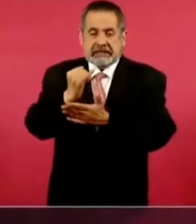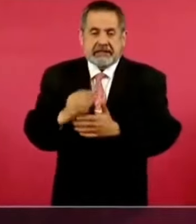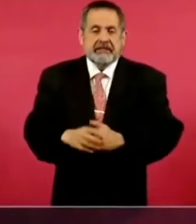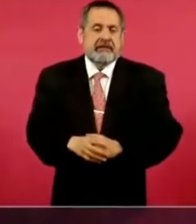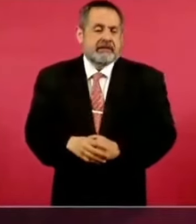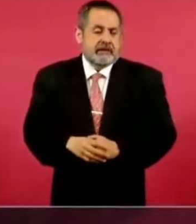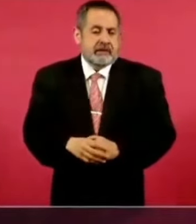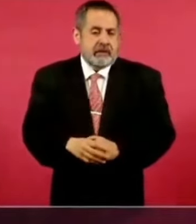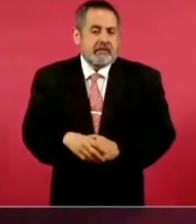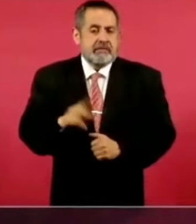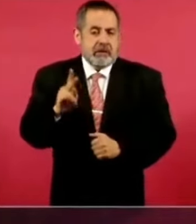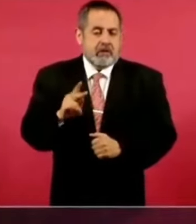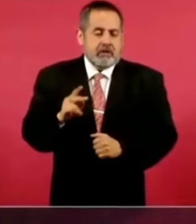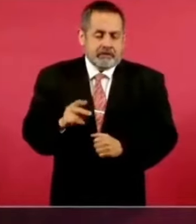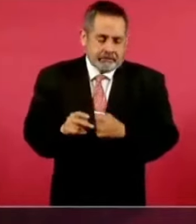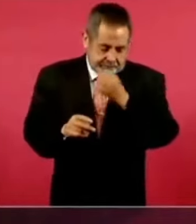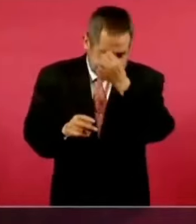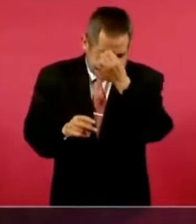Pero sí es